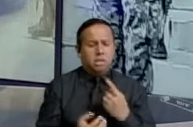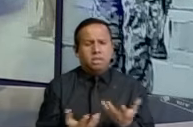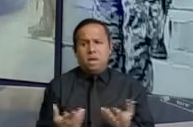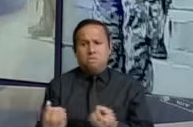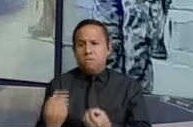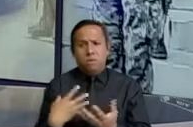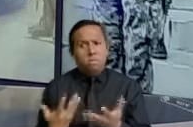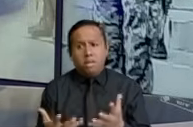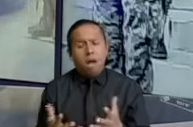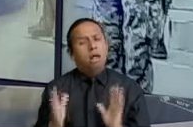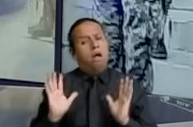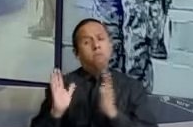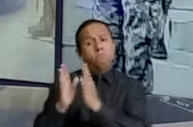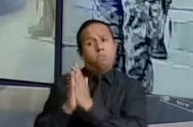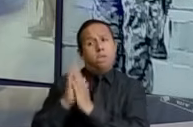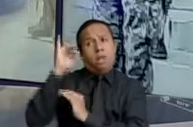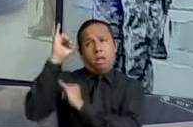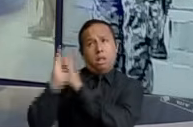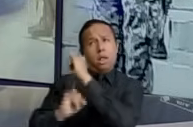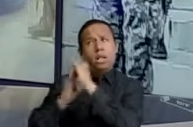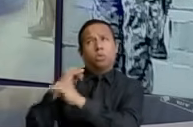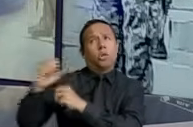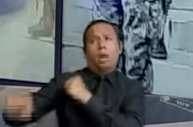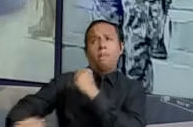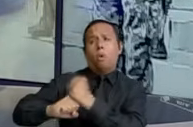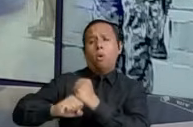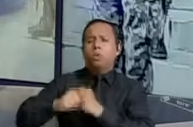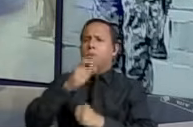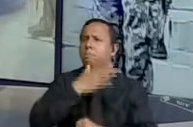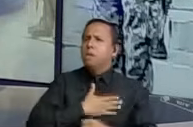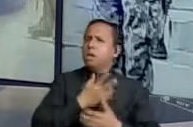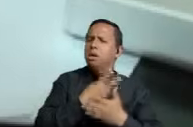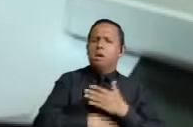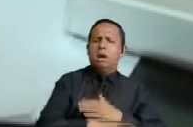que provocaron el deceso de la oficial del ejército